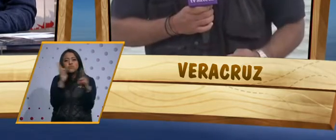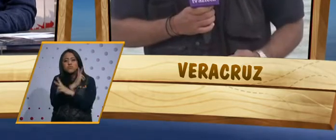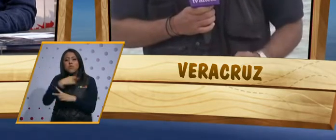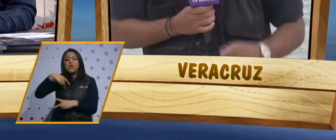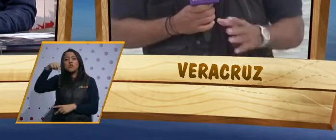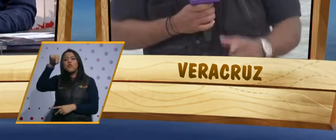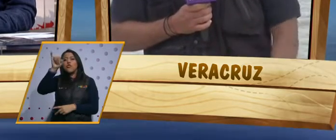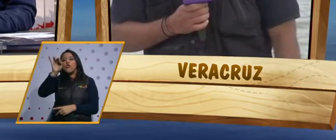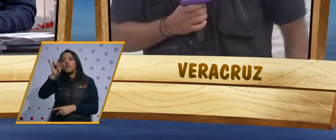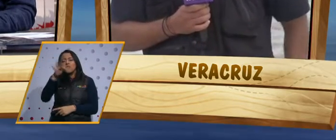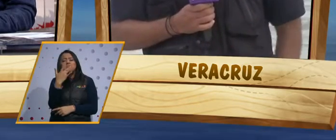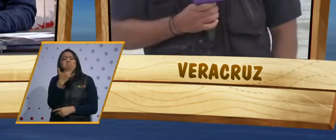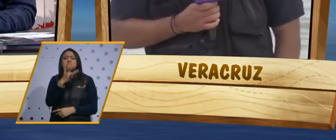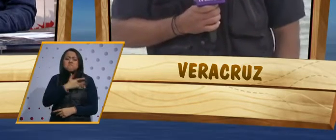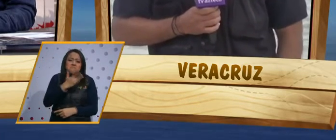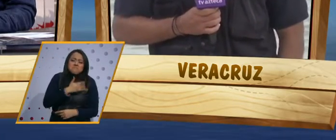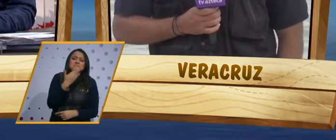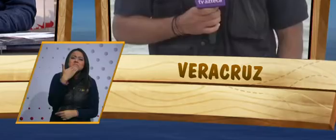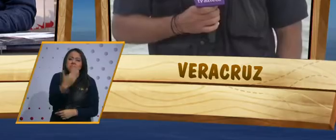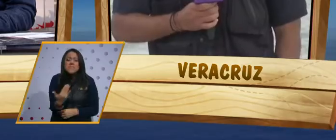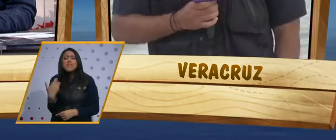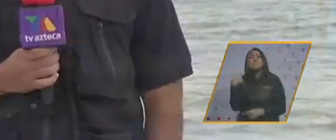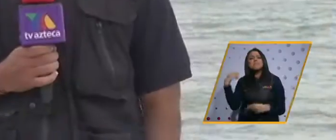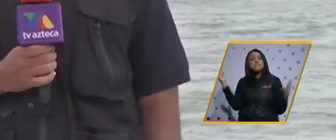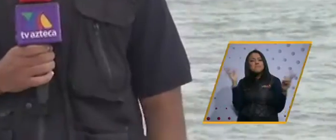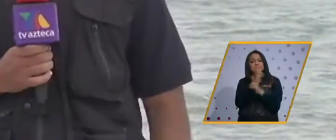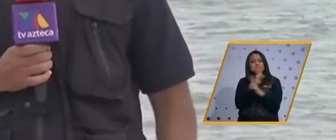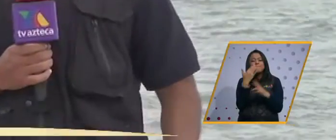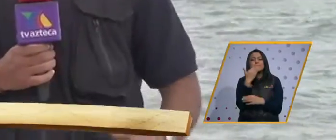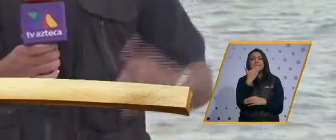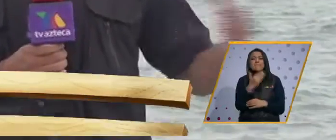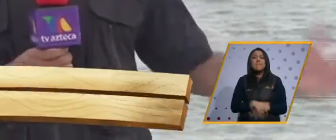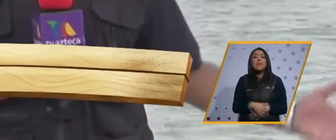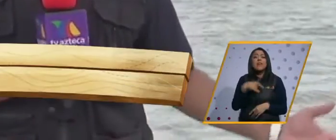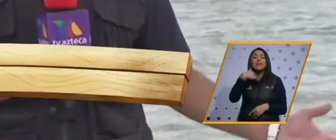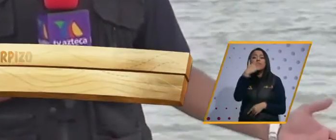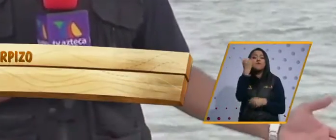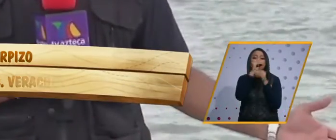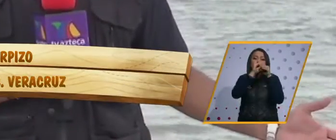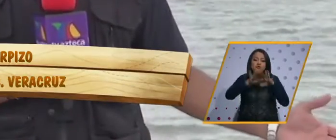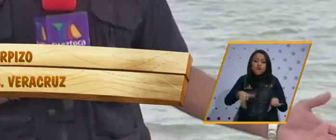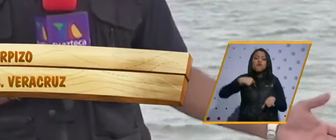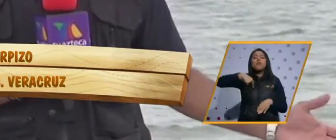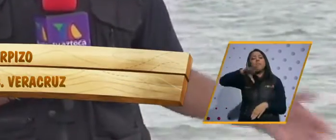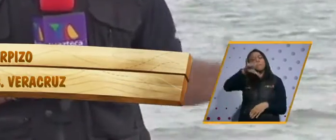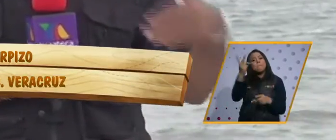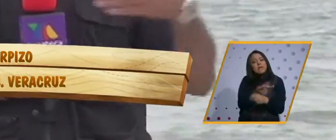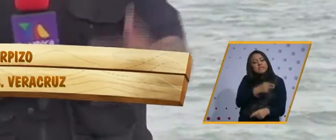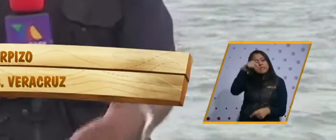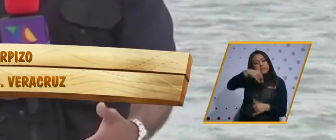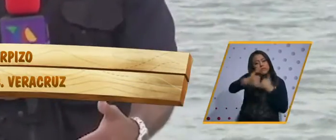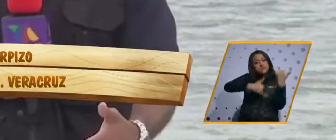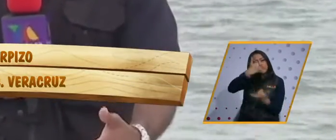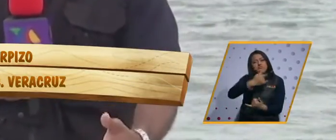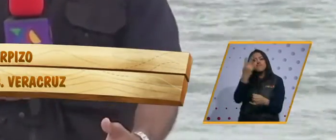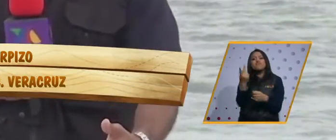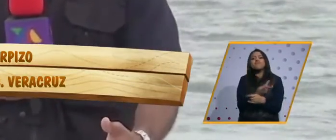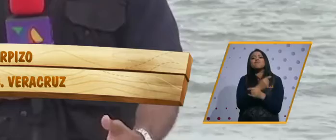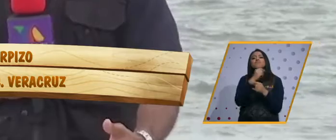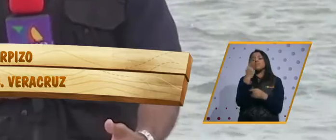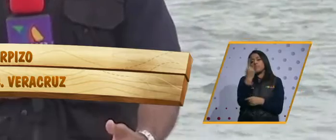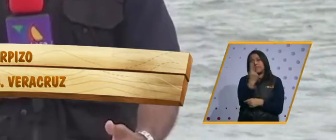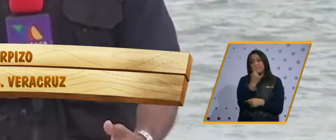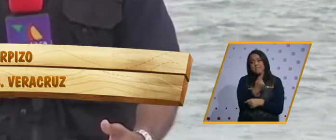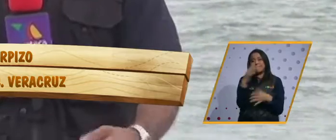nortecito bastante agradable, una temperatura también muy agradable, para informarles qué es lo que se ha acontecido con el juguetón, qué es lo que hemos hecho hasta el momento.